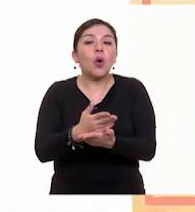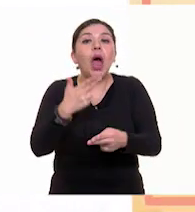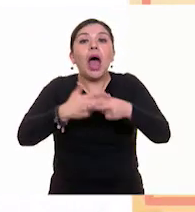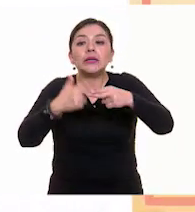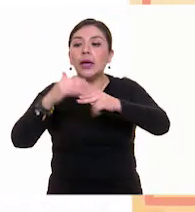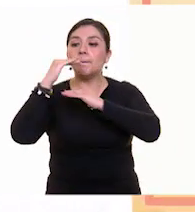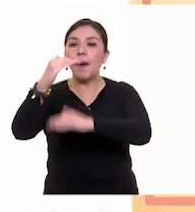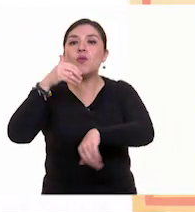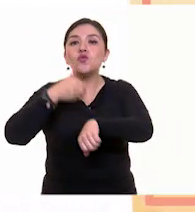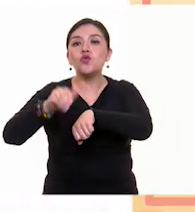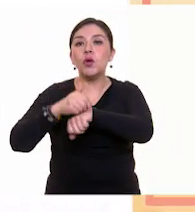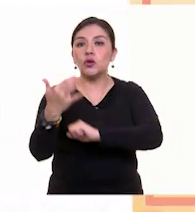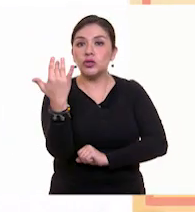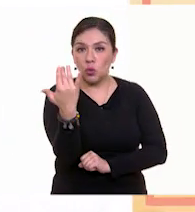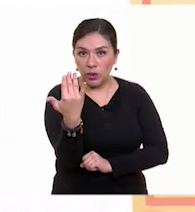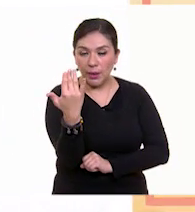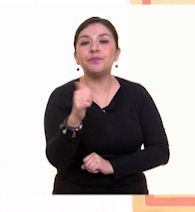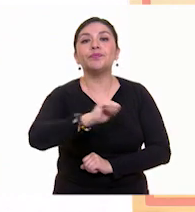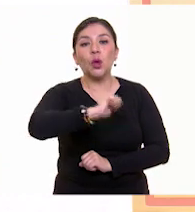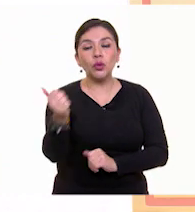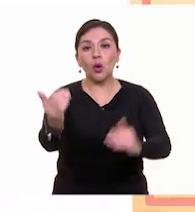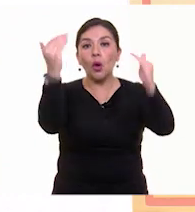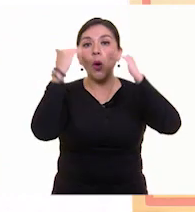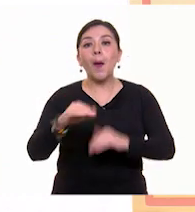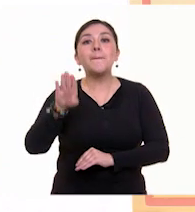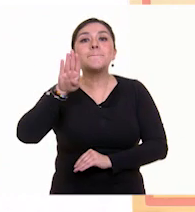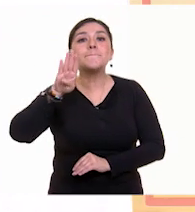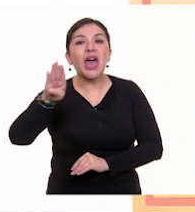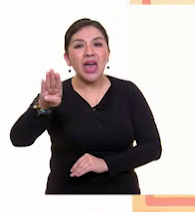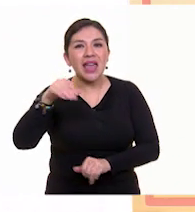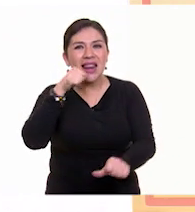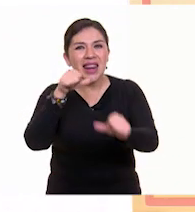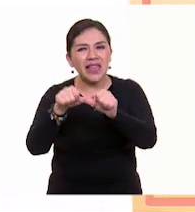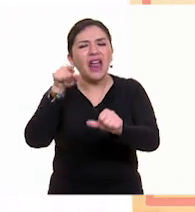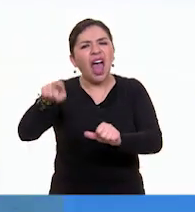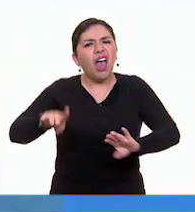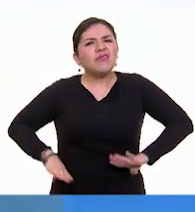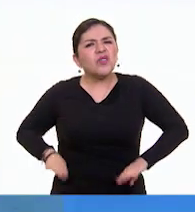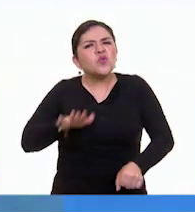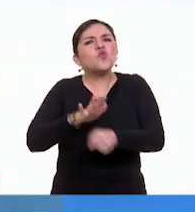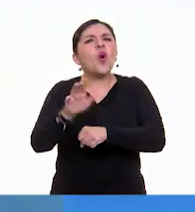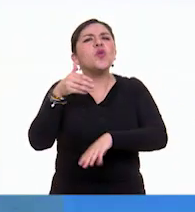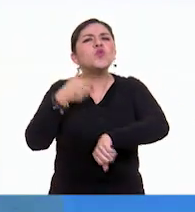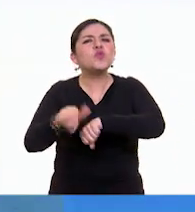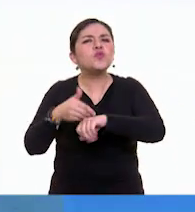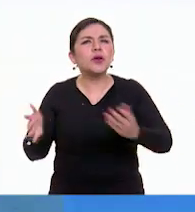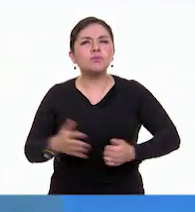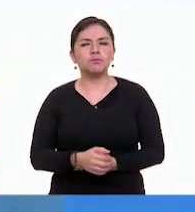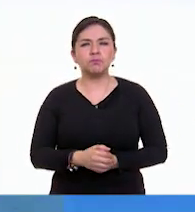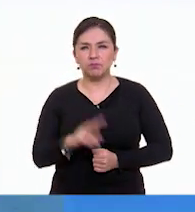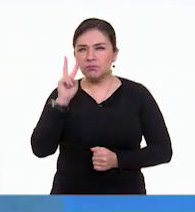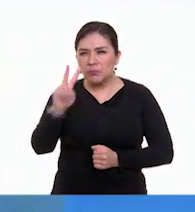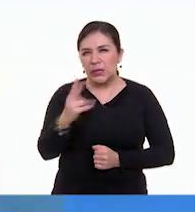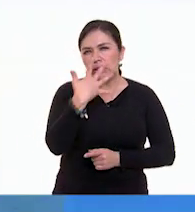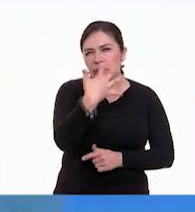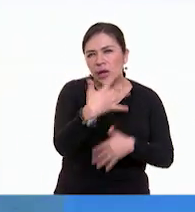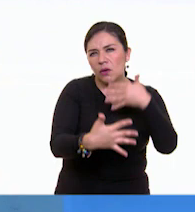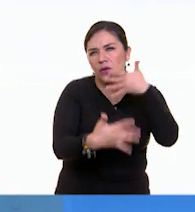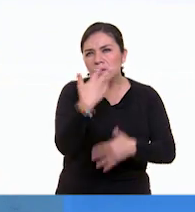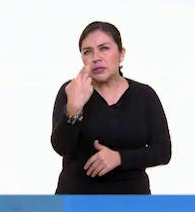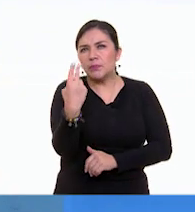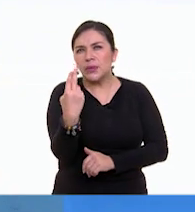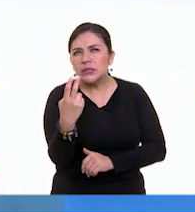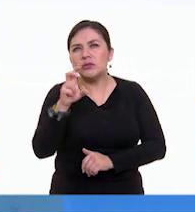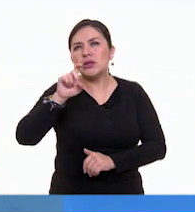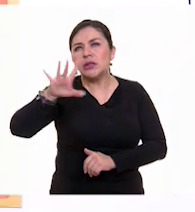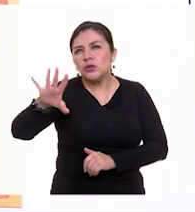el 50. Y los múltiplos del recuadro B, ¿a qué corresponden? Veamos, tenemos 5, 15, 25,